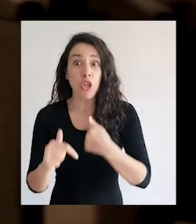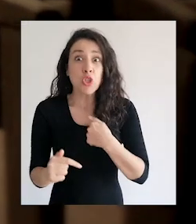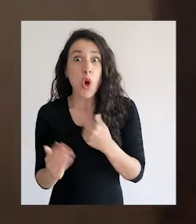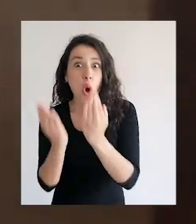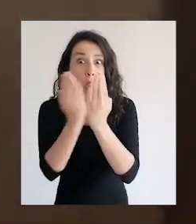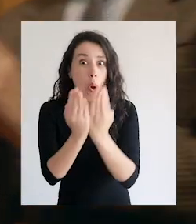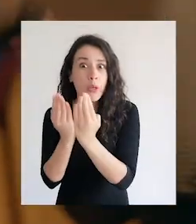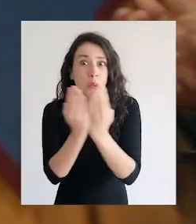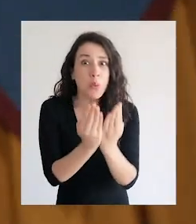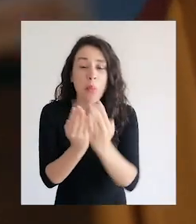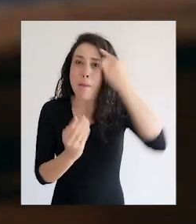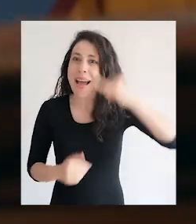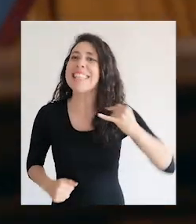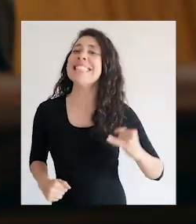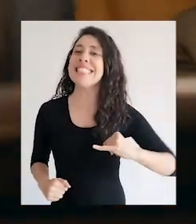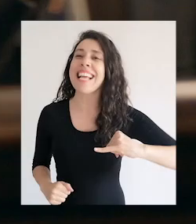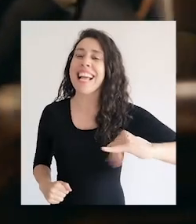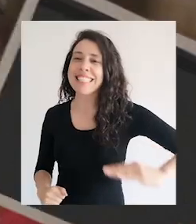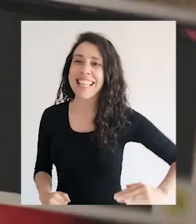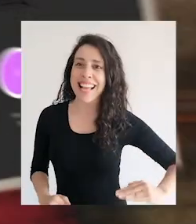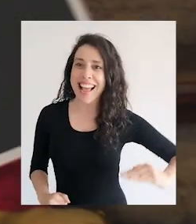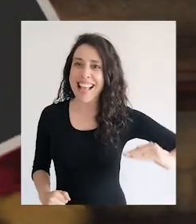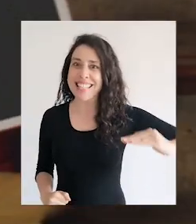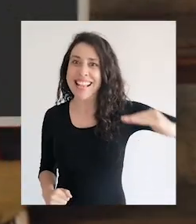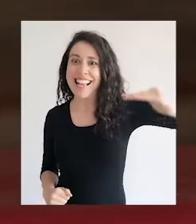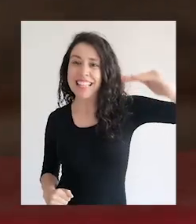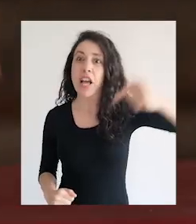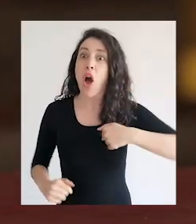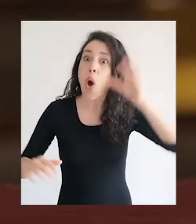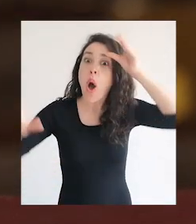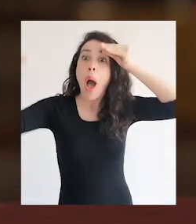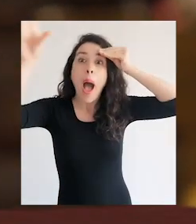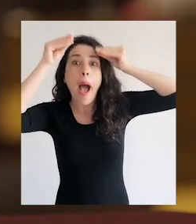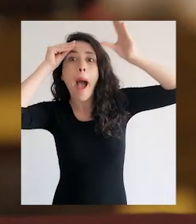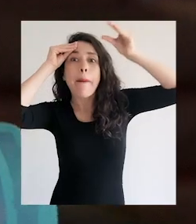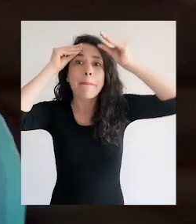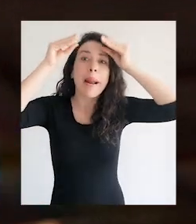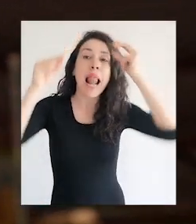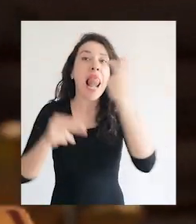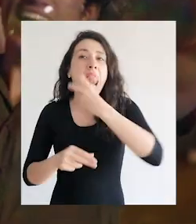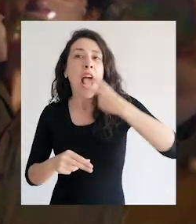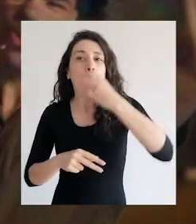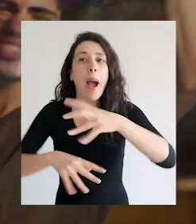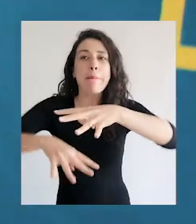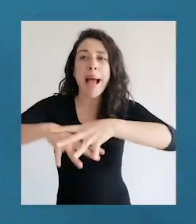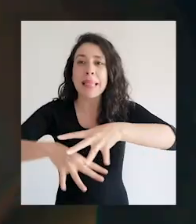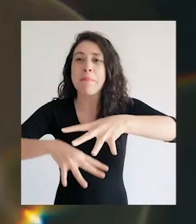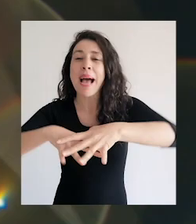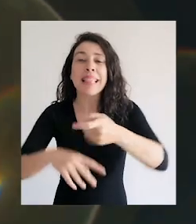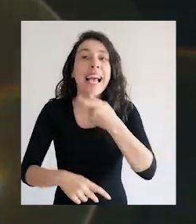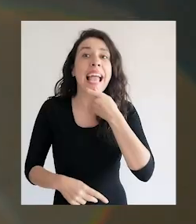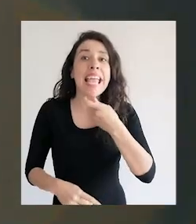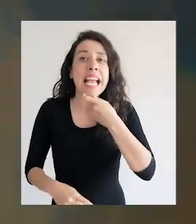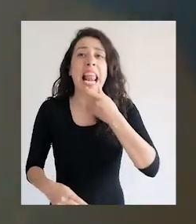ganar. Estudiaré para seguir creciendo. Aprenderé lenguaje,